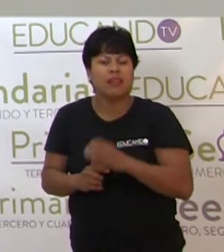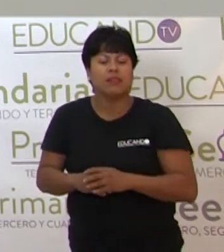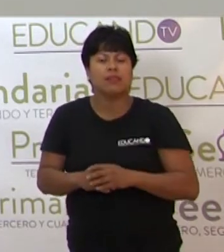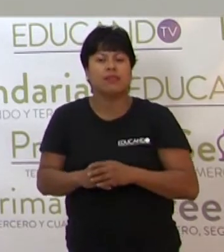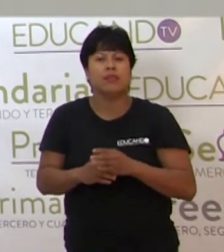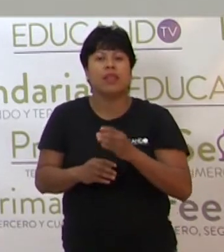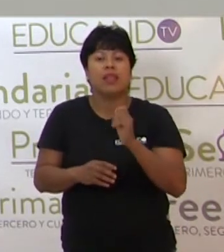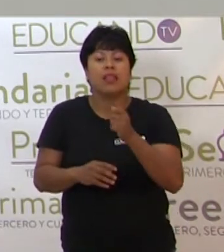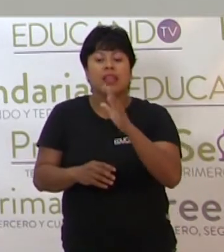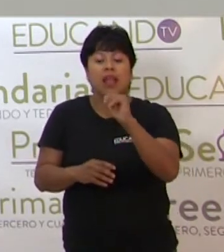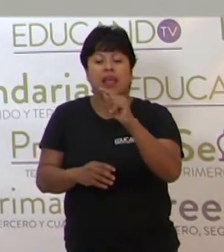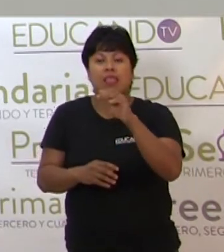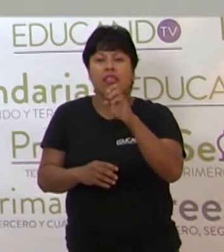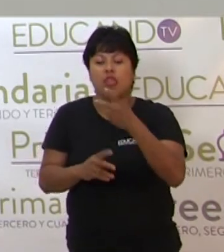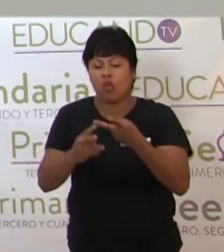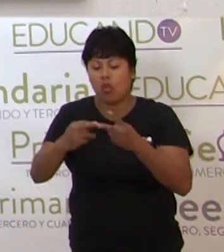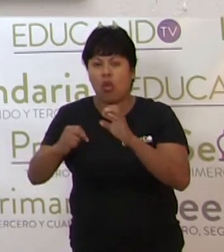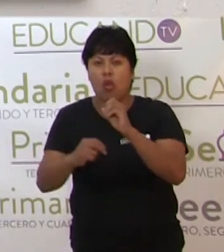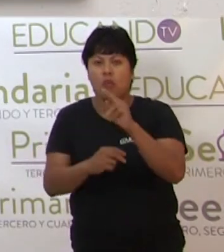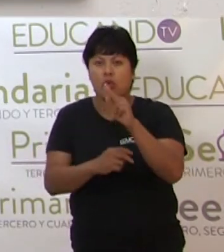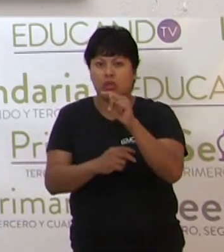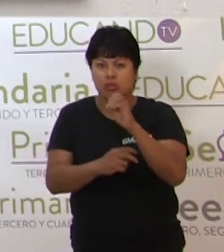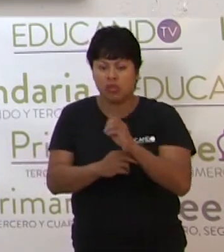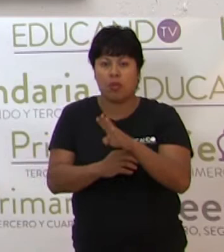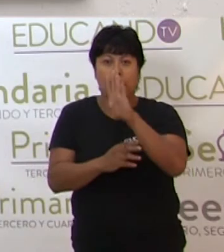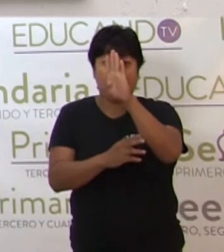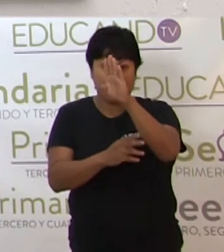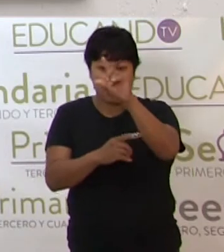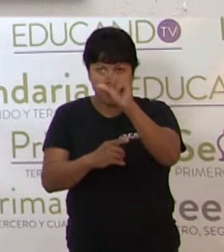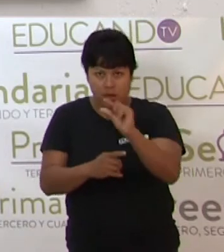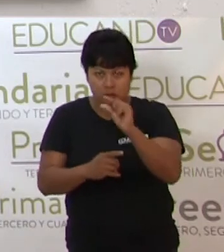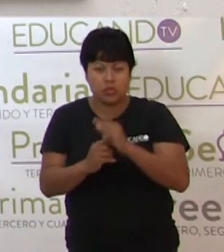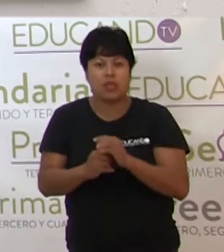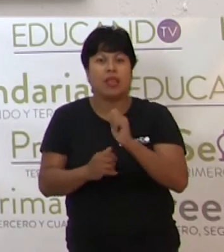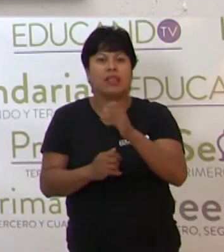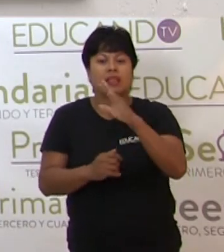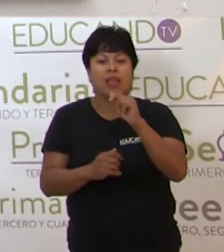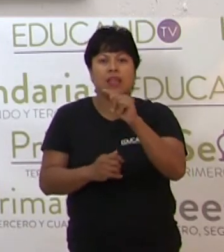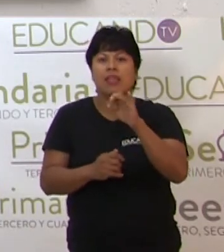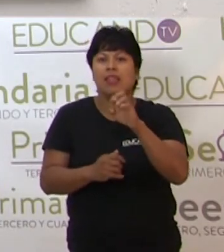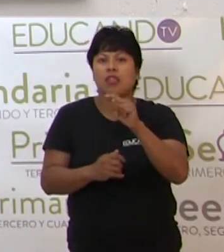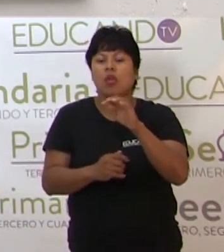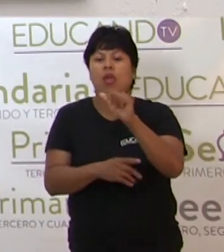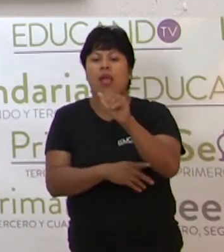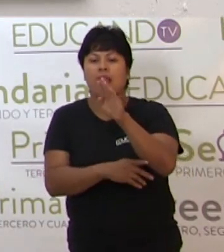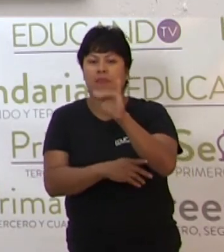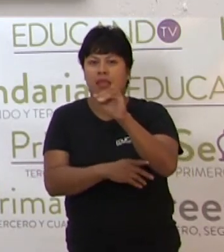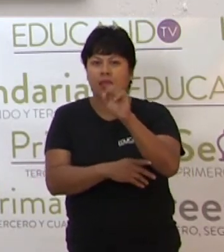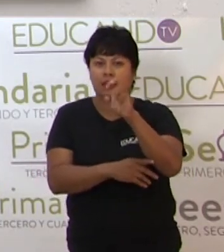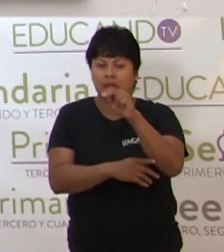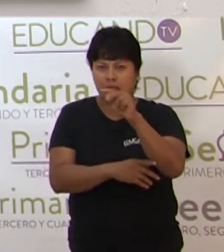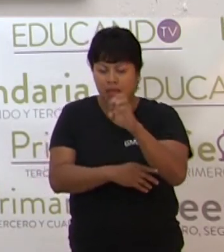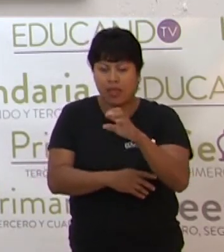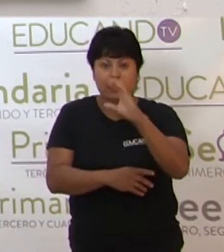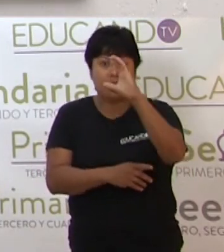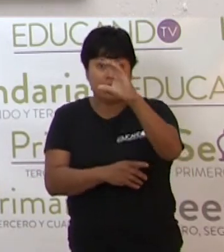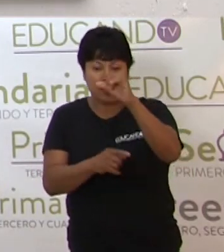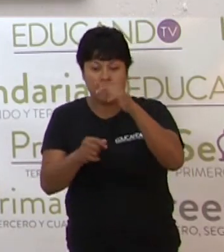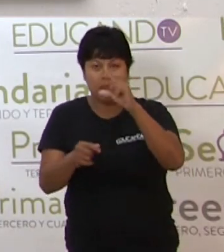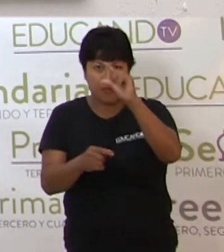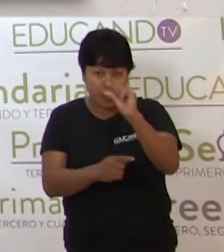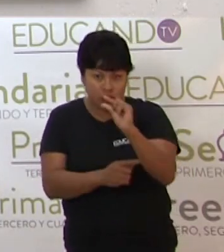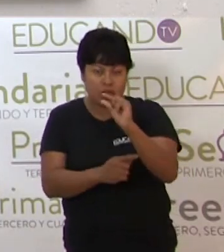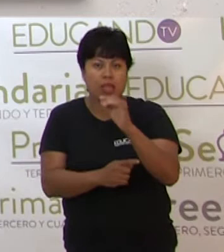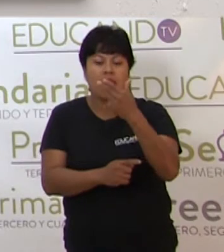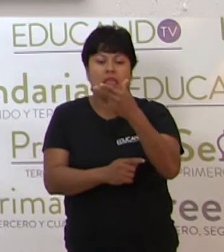el cateto opuesto. La B minúscula, el cateto adyacente. Y la C minúscula,